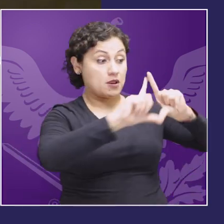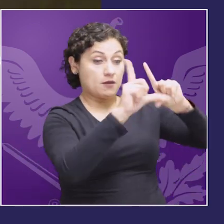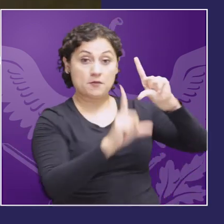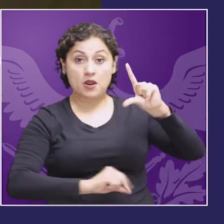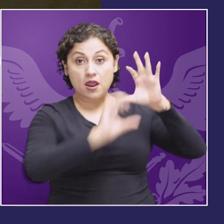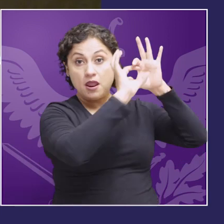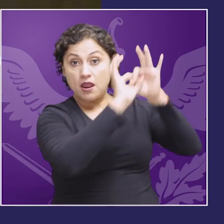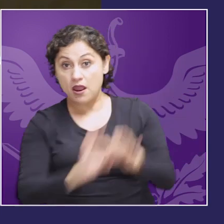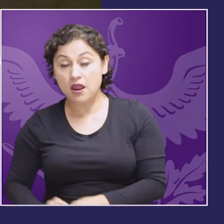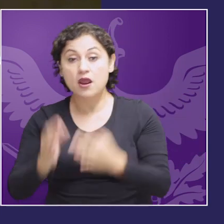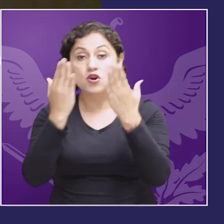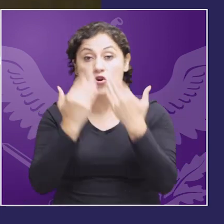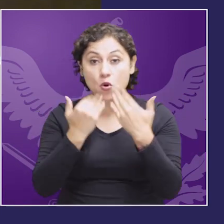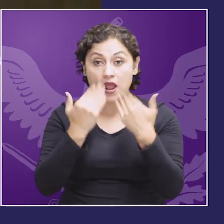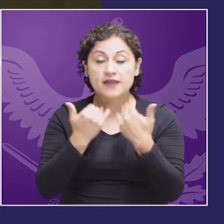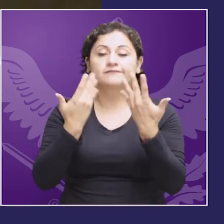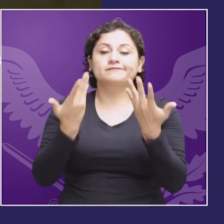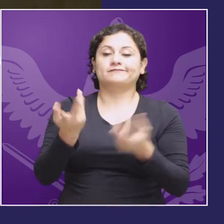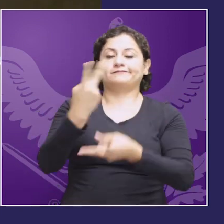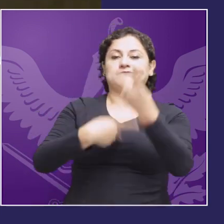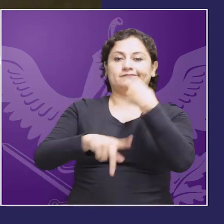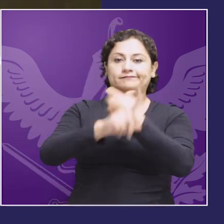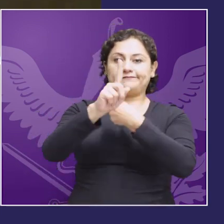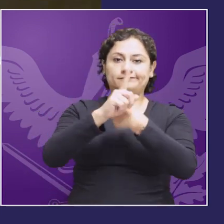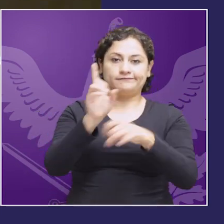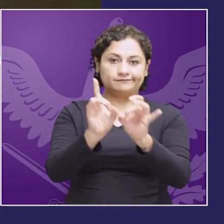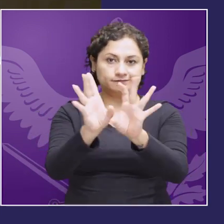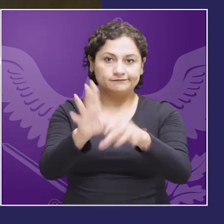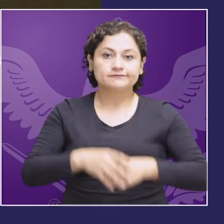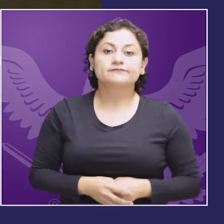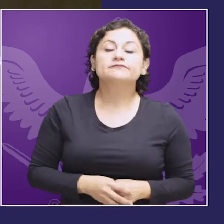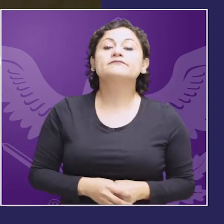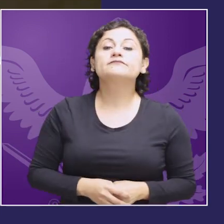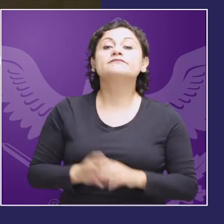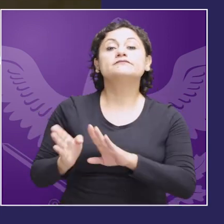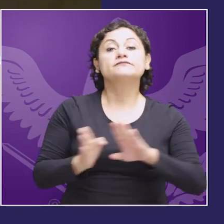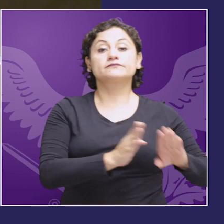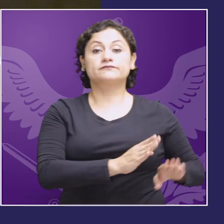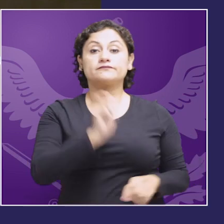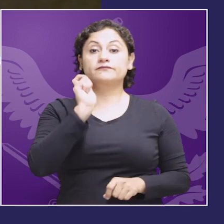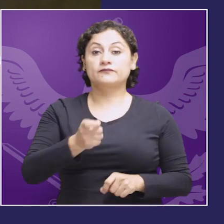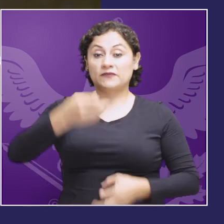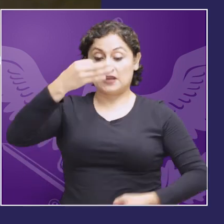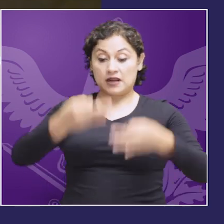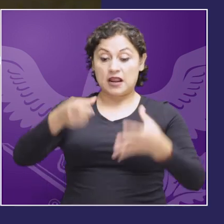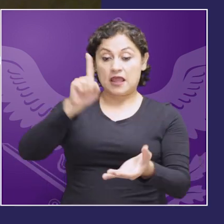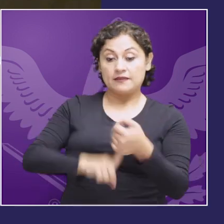y esto ha dificultado en cierta medida, ha supuesto un obstáculo para la sanción de estos